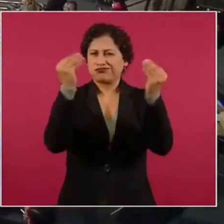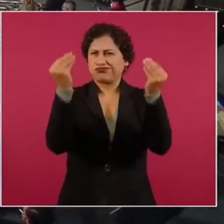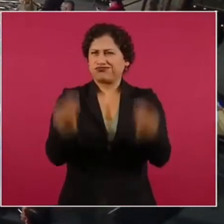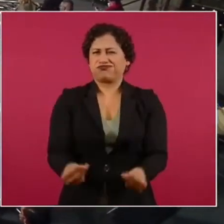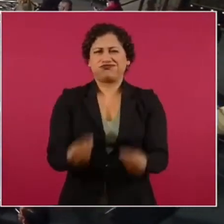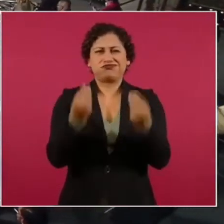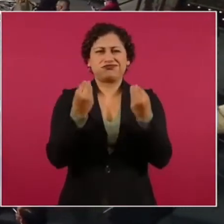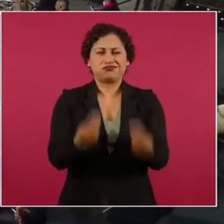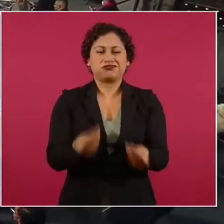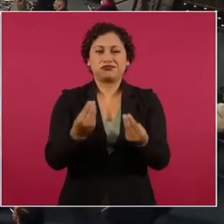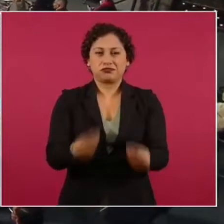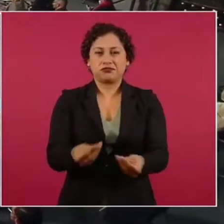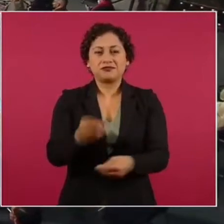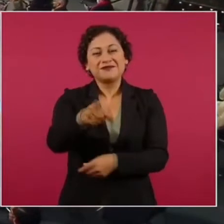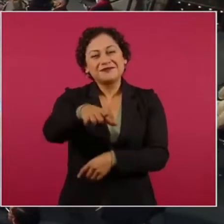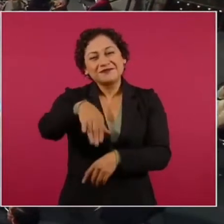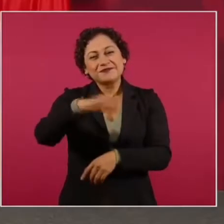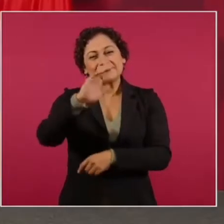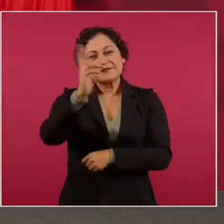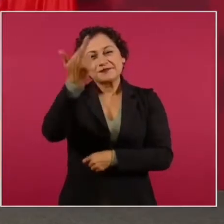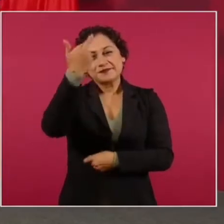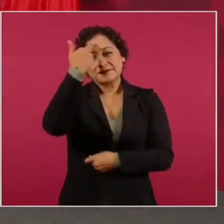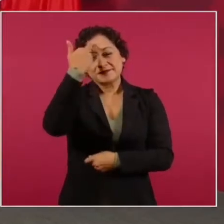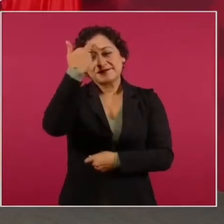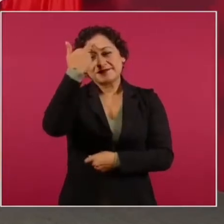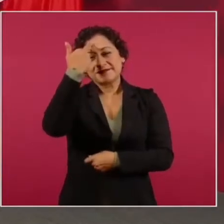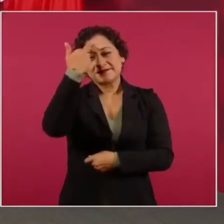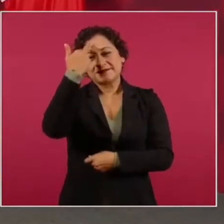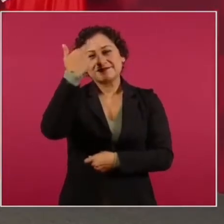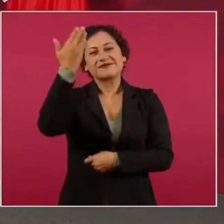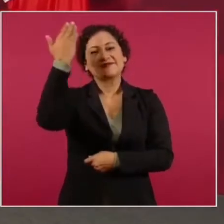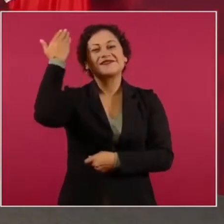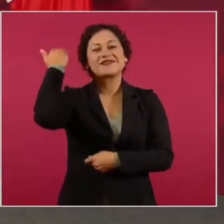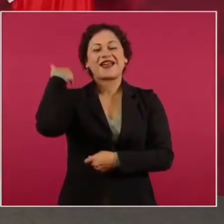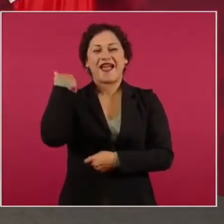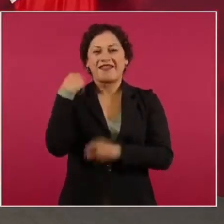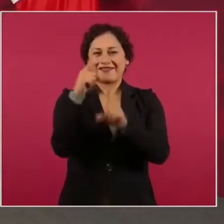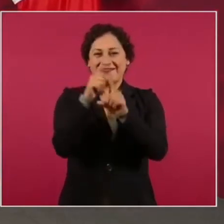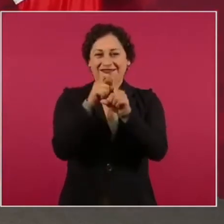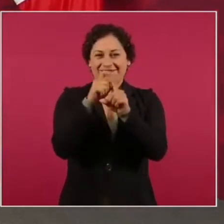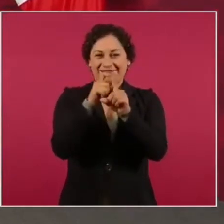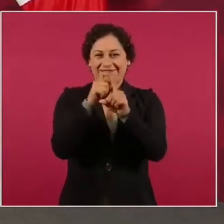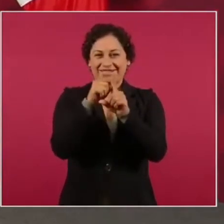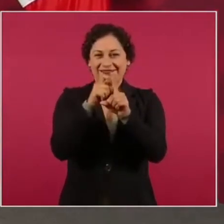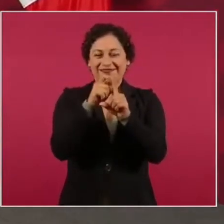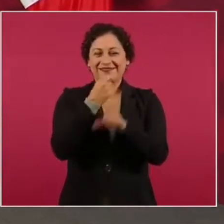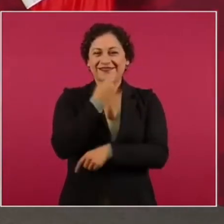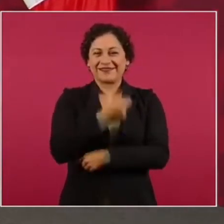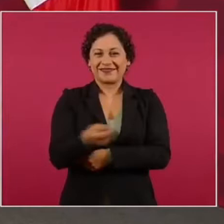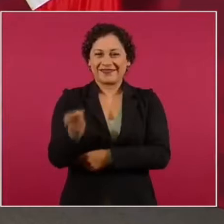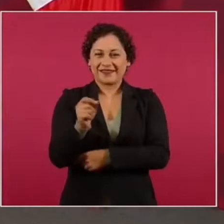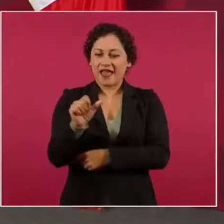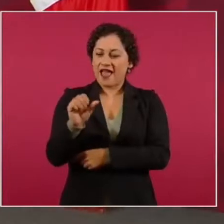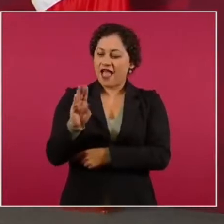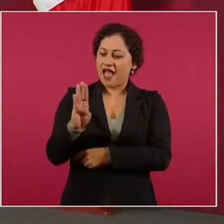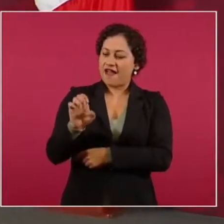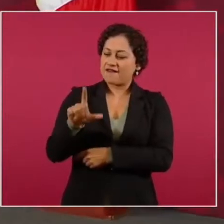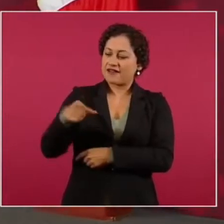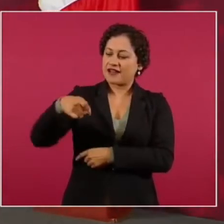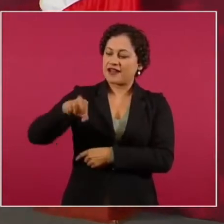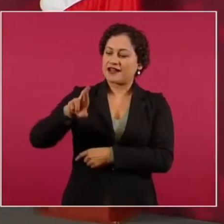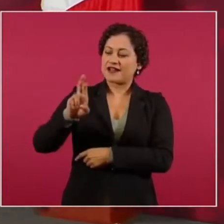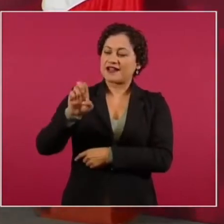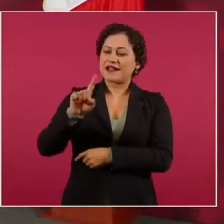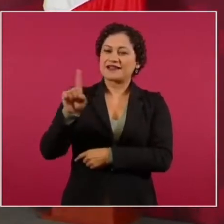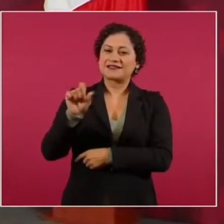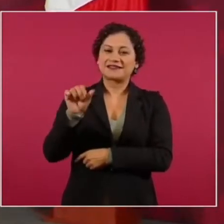¿Se acuerdan de aquella caricatura, ¿no?, de Abel Quesada, de